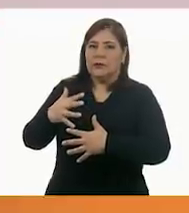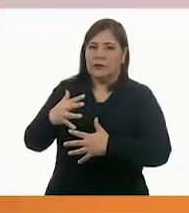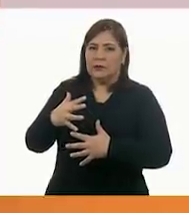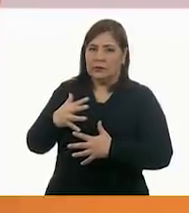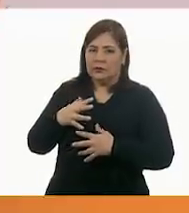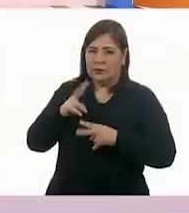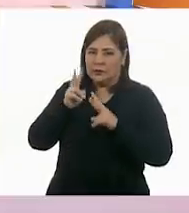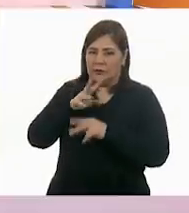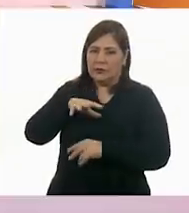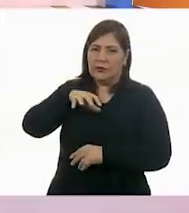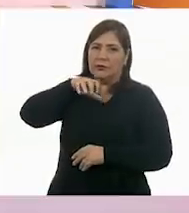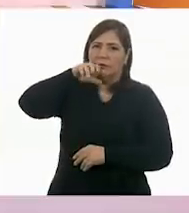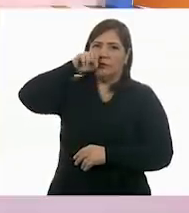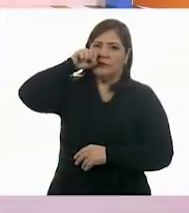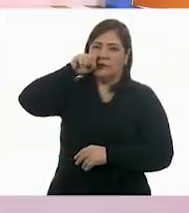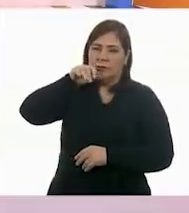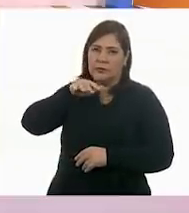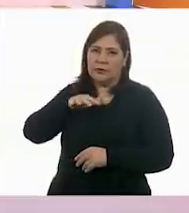respiramos.